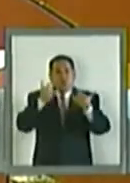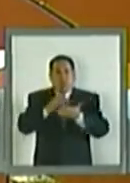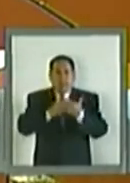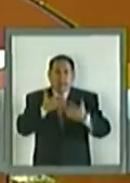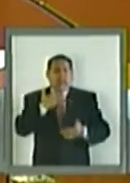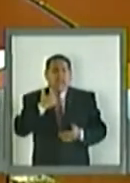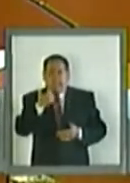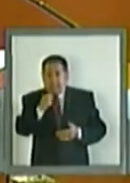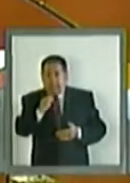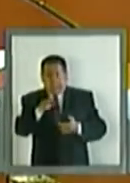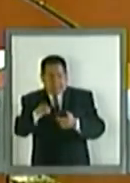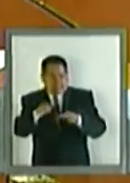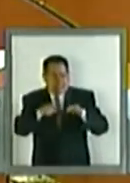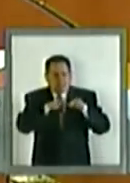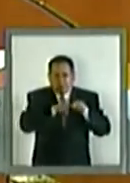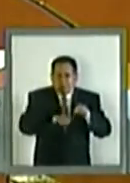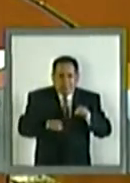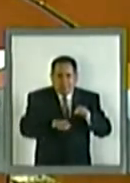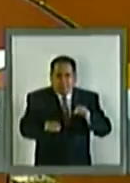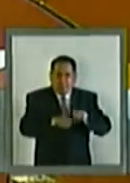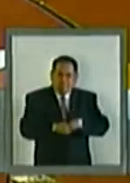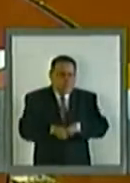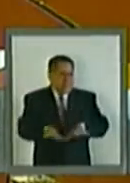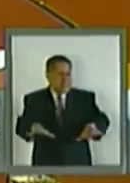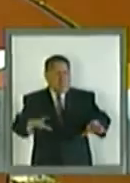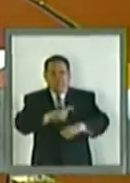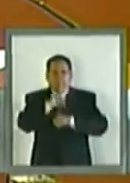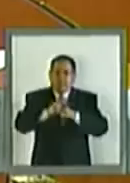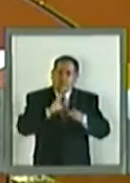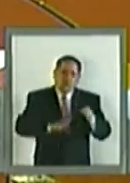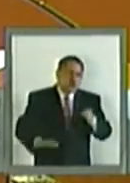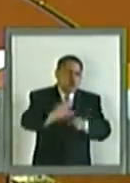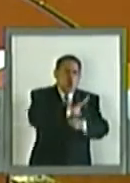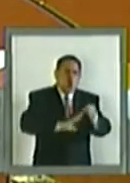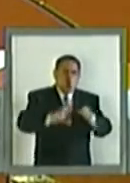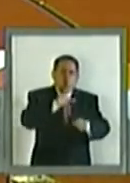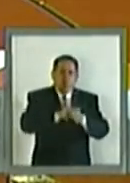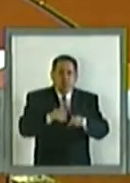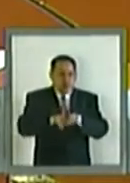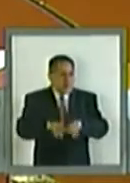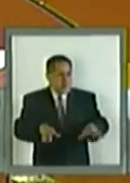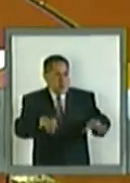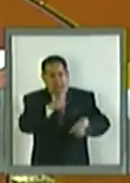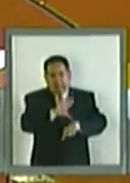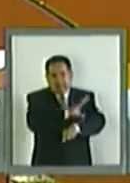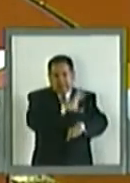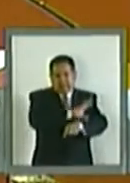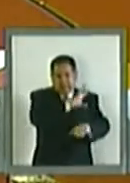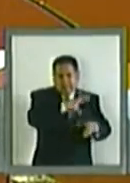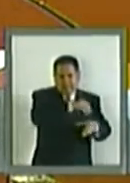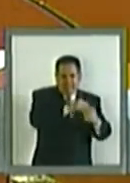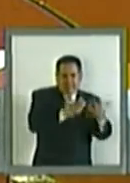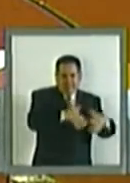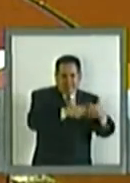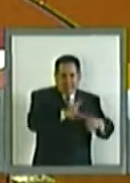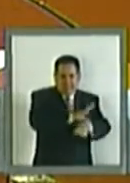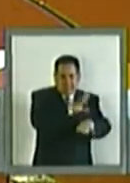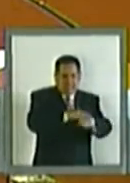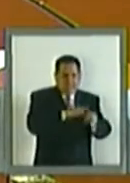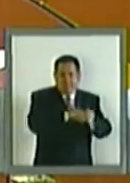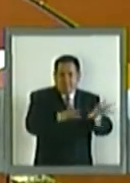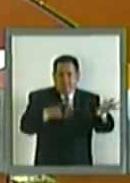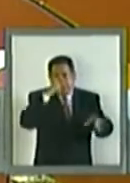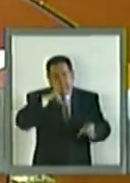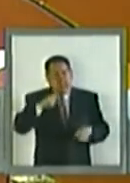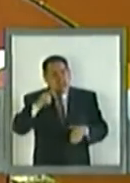gas a absolutamente todos los rincones del país y absolutamente a todas las centrales eléctricas. Esto para lograr bajar los precios de